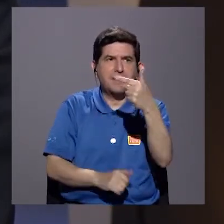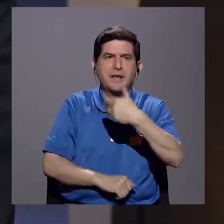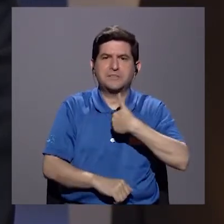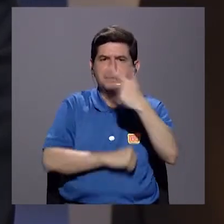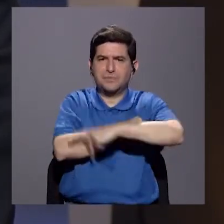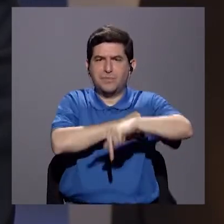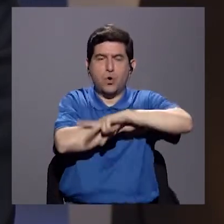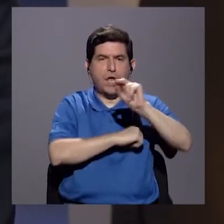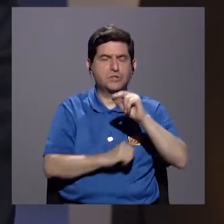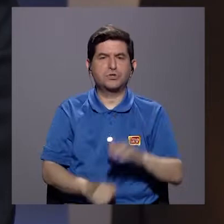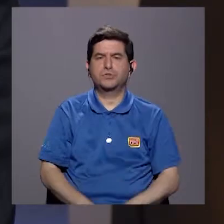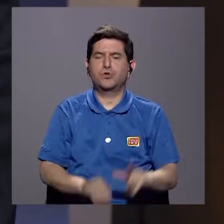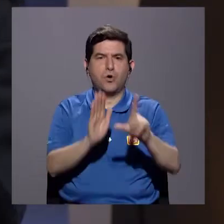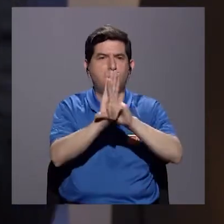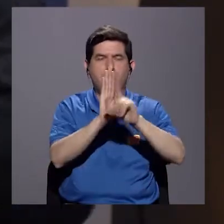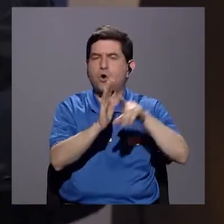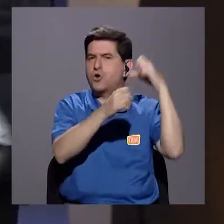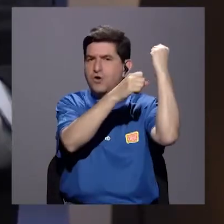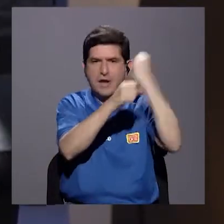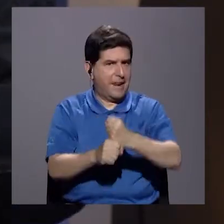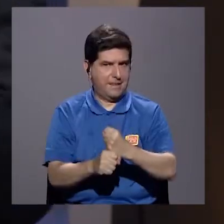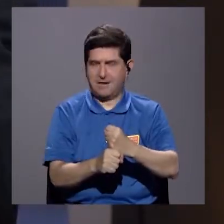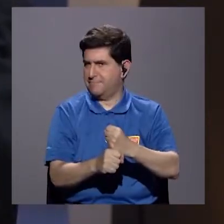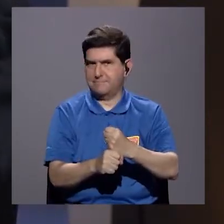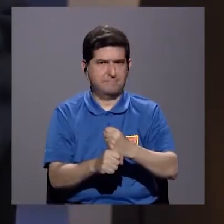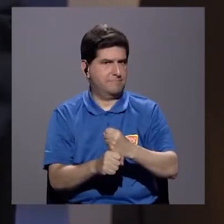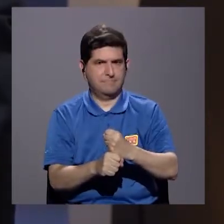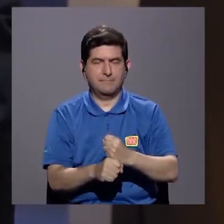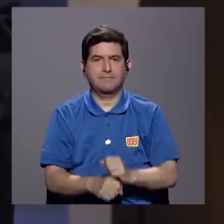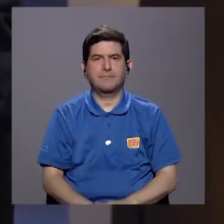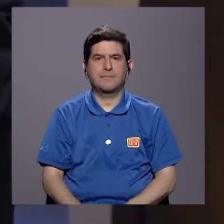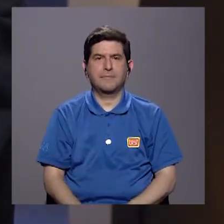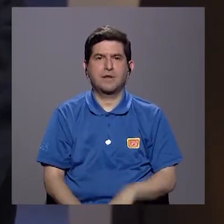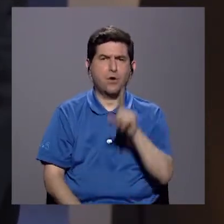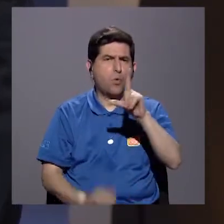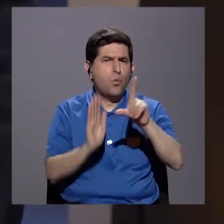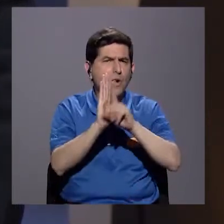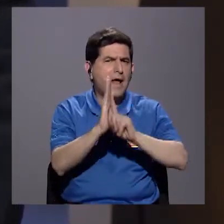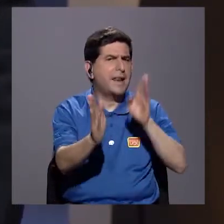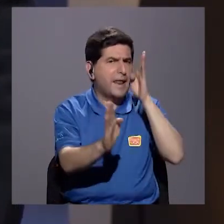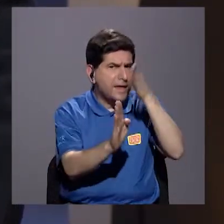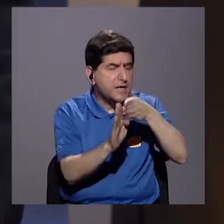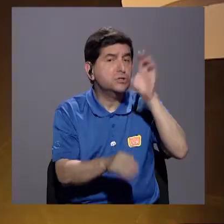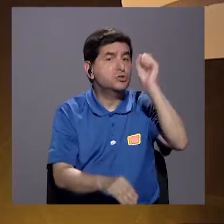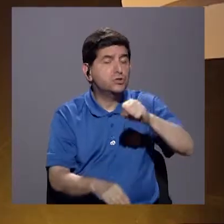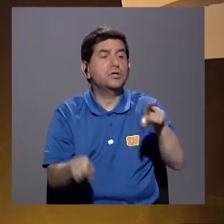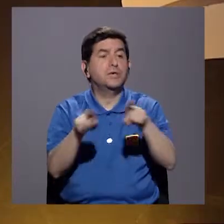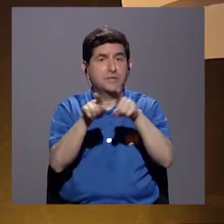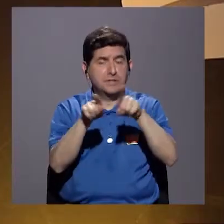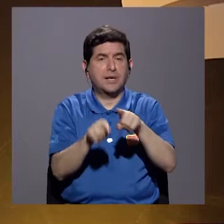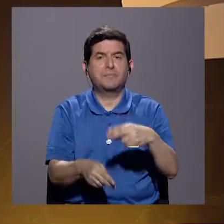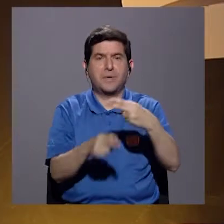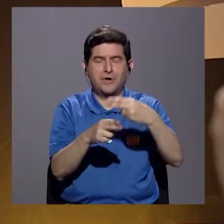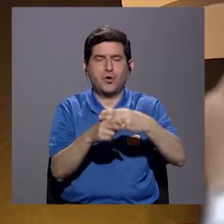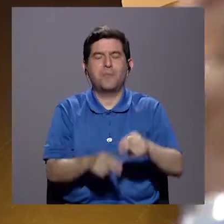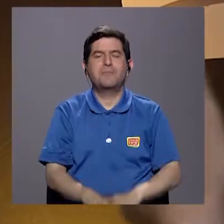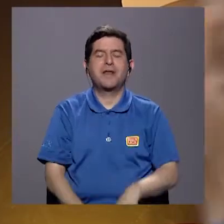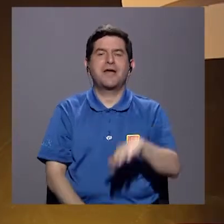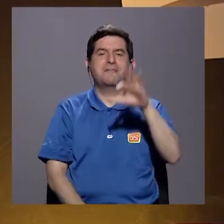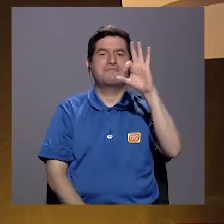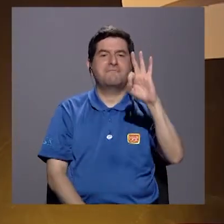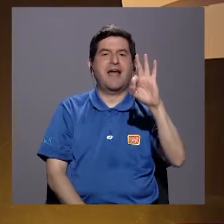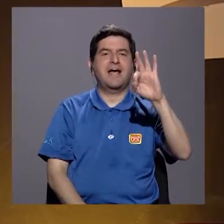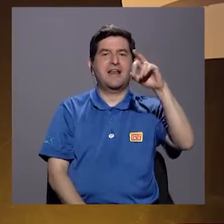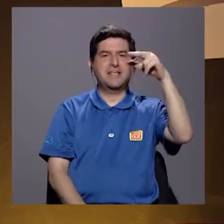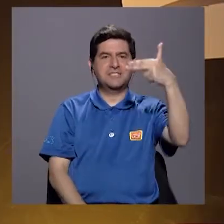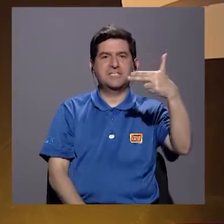ley, que es de las pocas que hay en el país, no por la ley de fundaciones, sino por una autorización ley expresa, y que además se le puso el